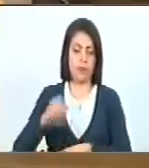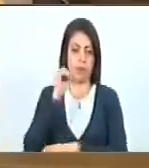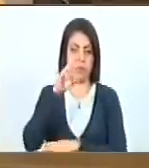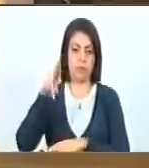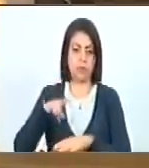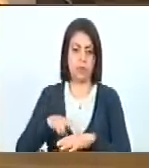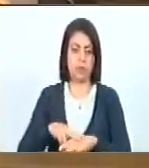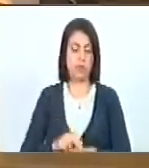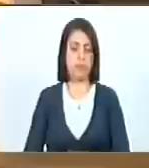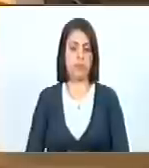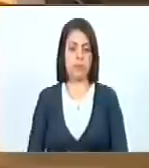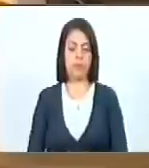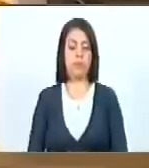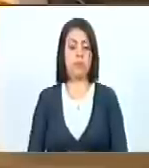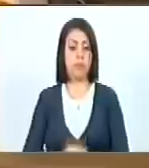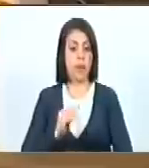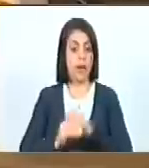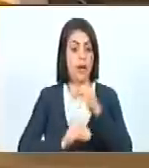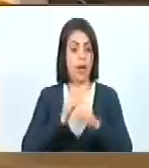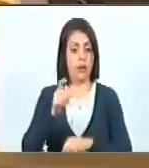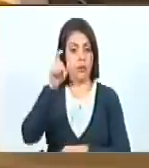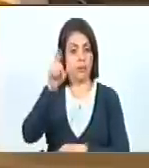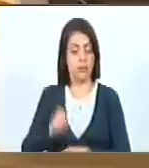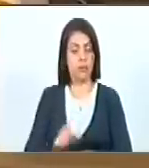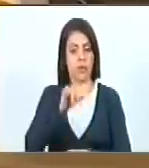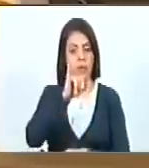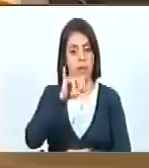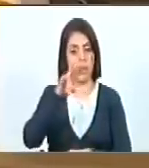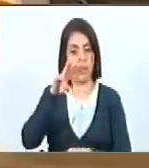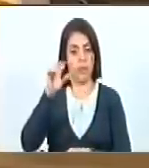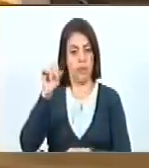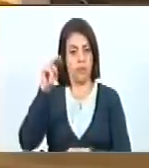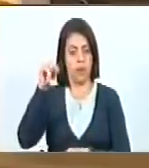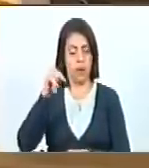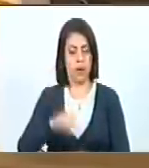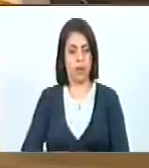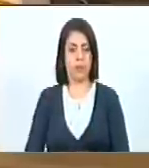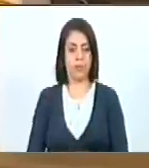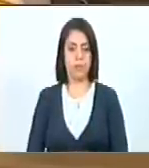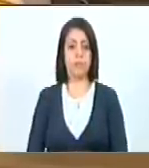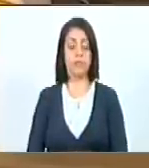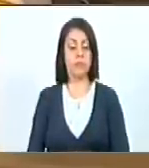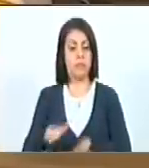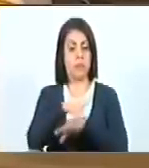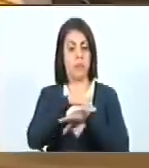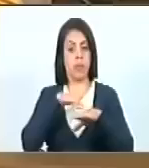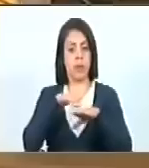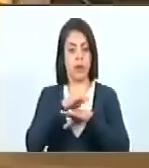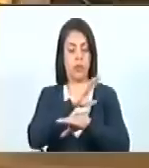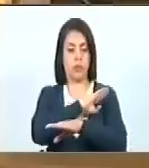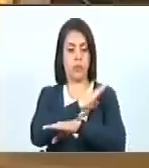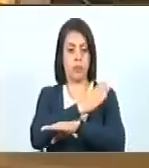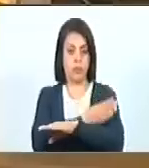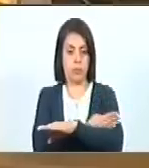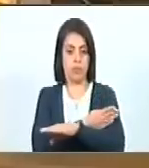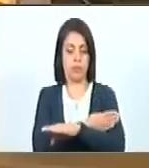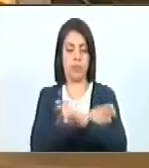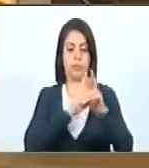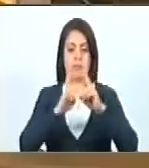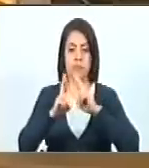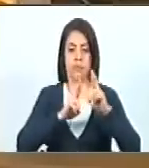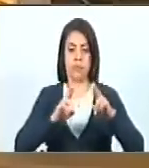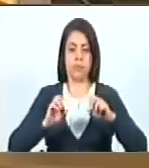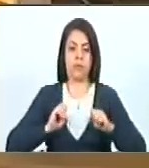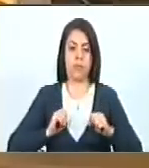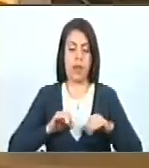Asamblea Nacional, suscrita por el ciudadano Iván Eduardo Gil Pinto, ministro del Poder Popular para